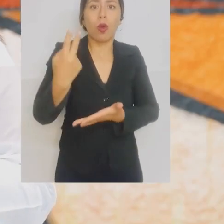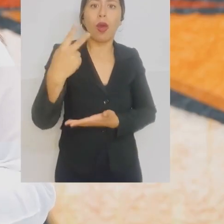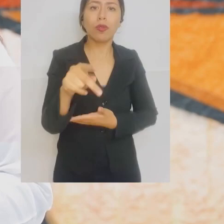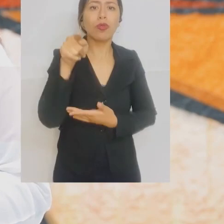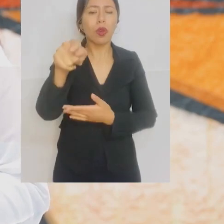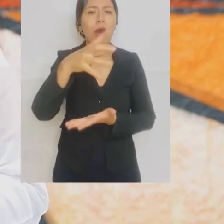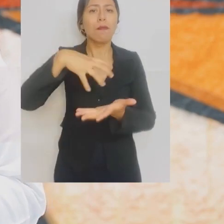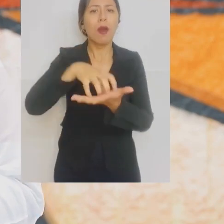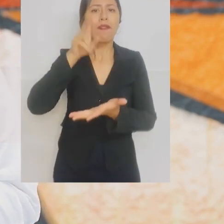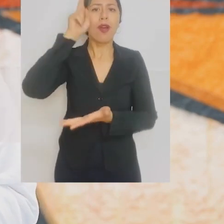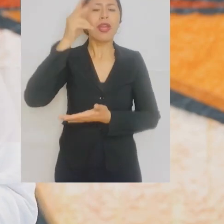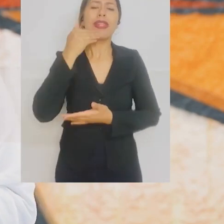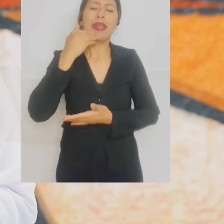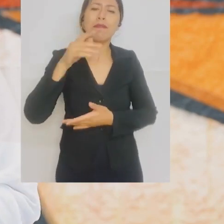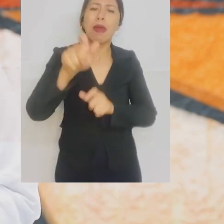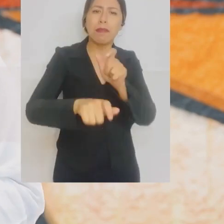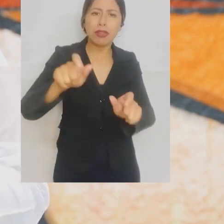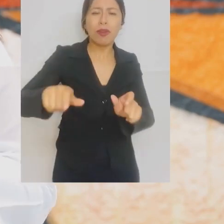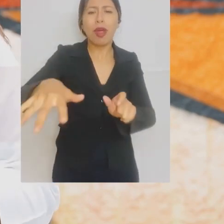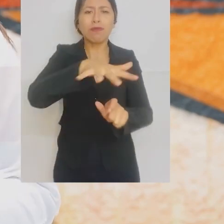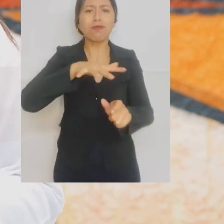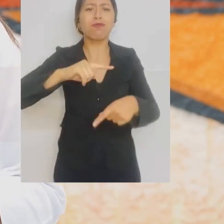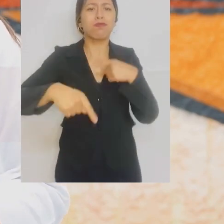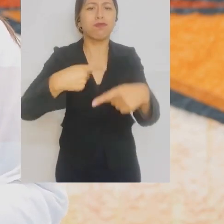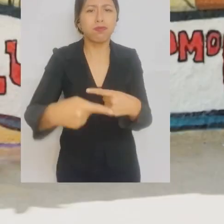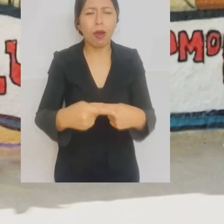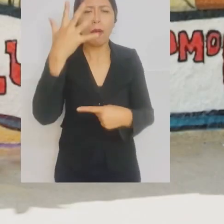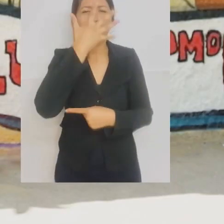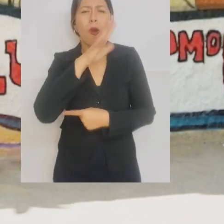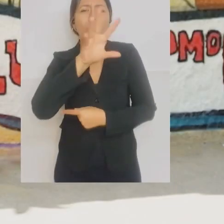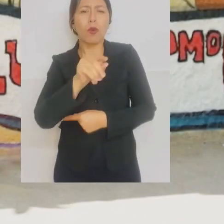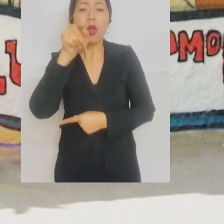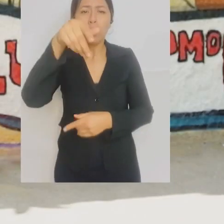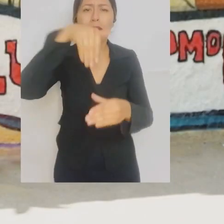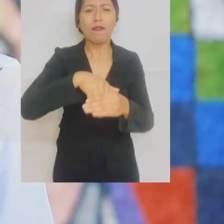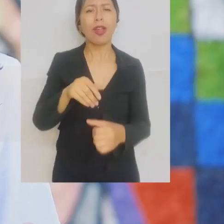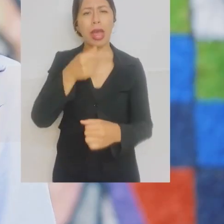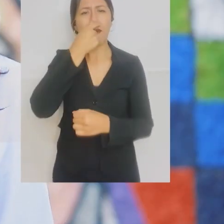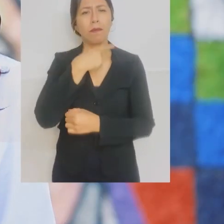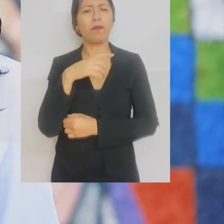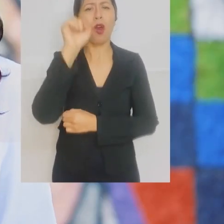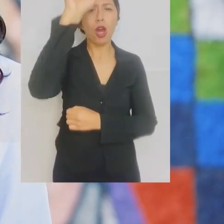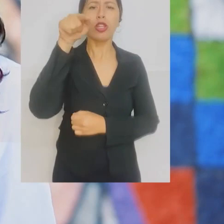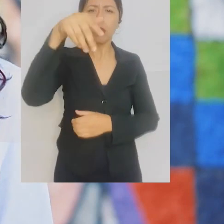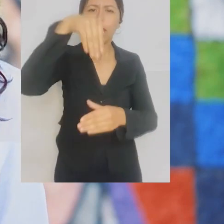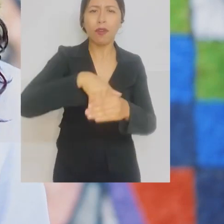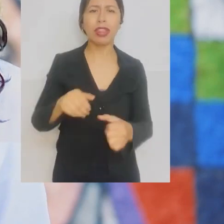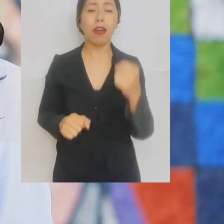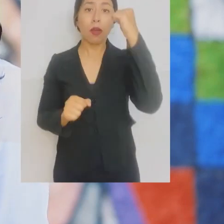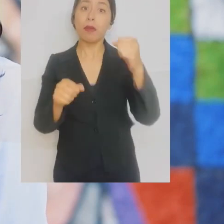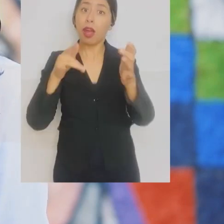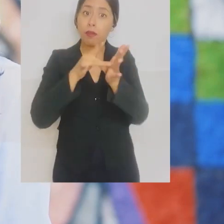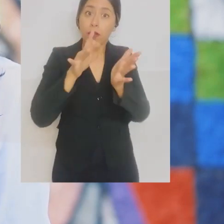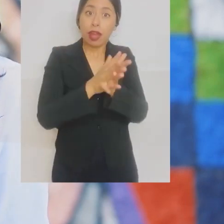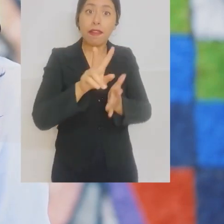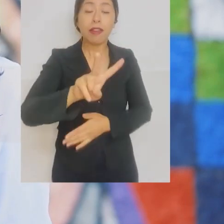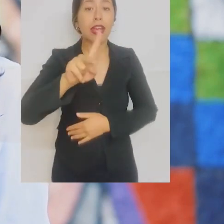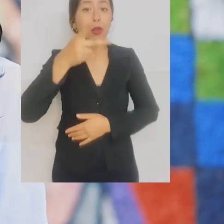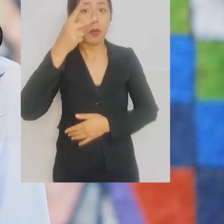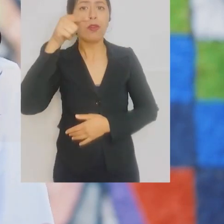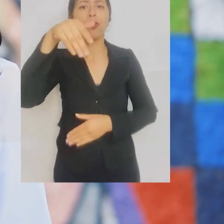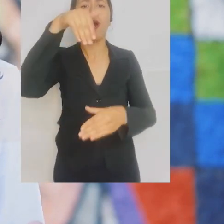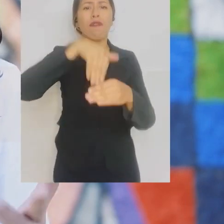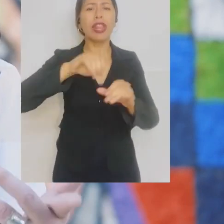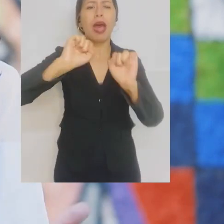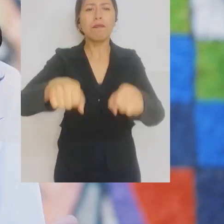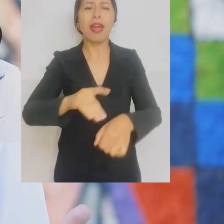originarios y para el pueblo tribal afrodescendiente, vota Boris, vota comunista. Por esto y mucho más, este 21 de